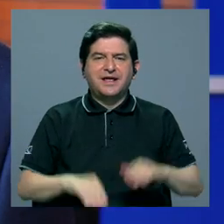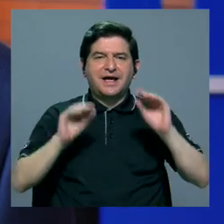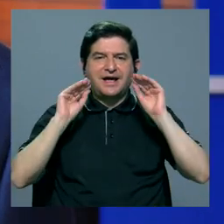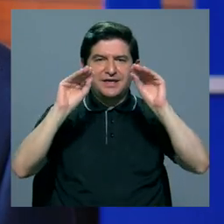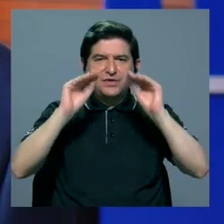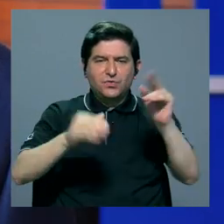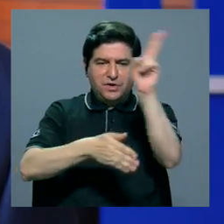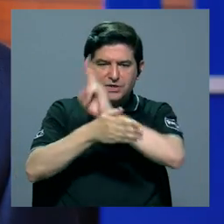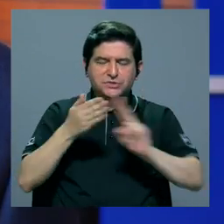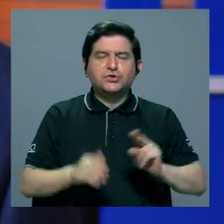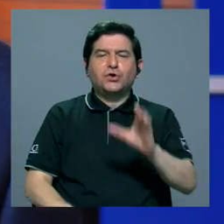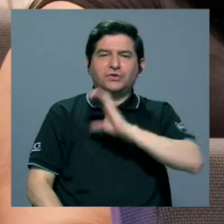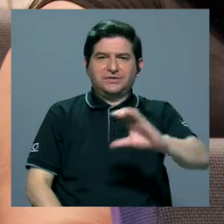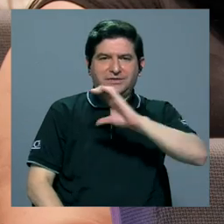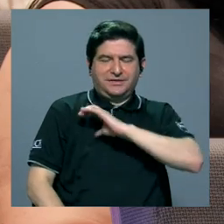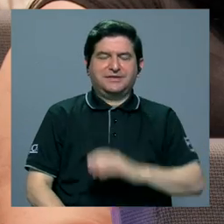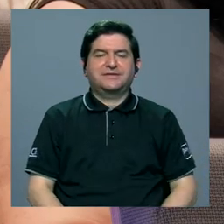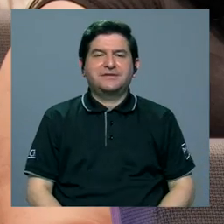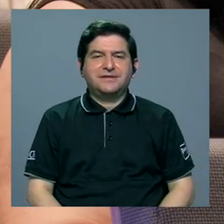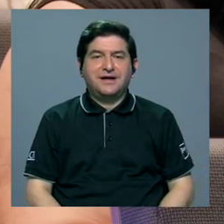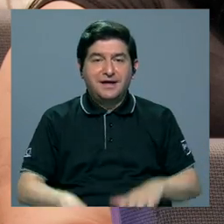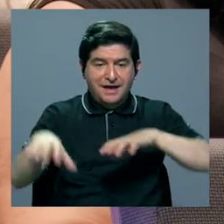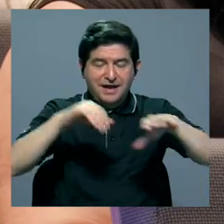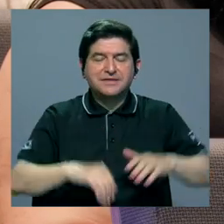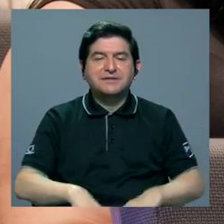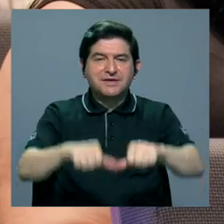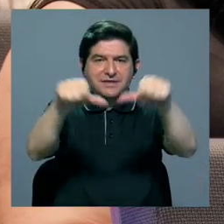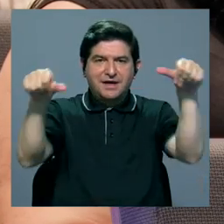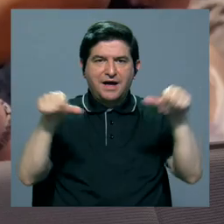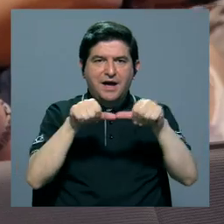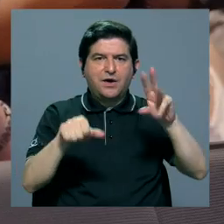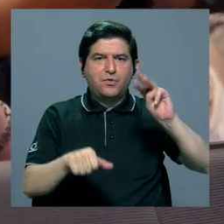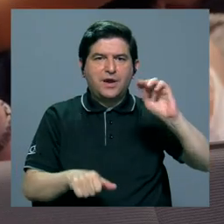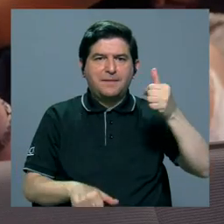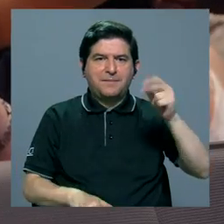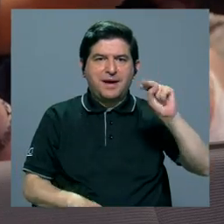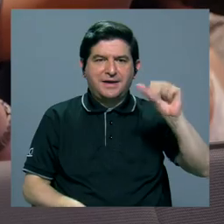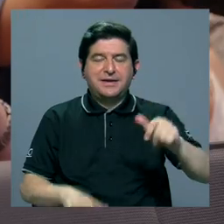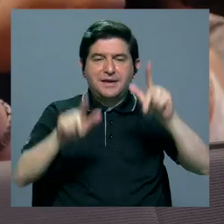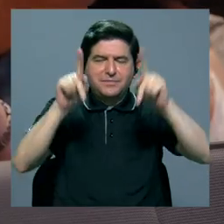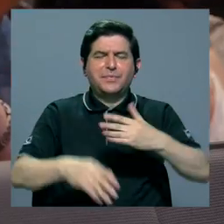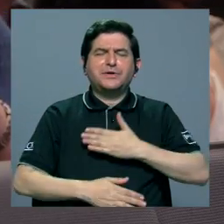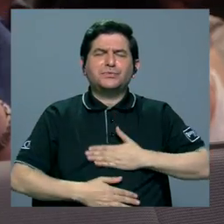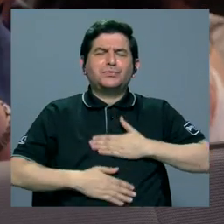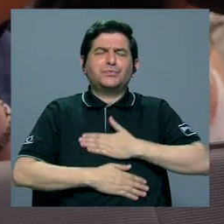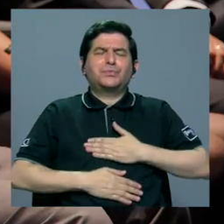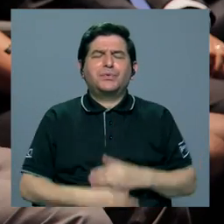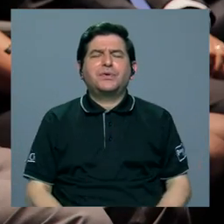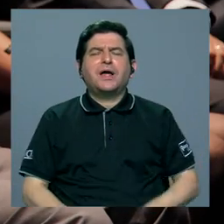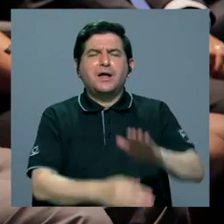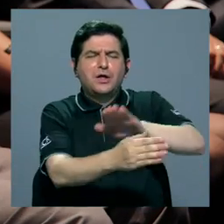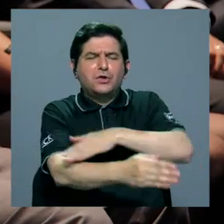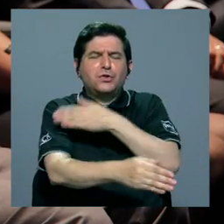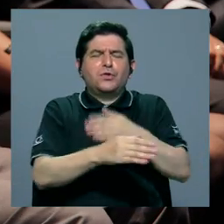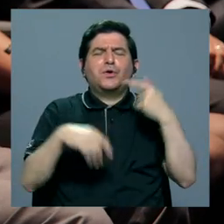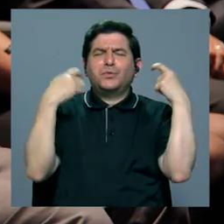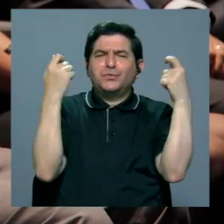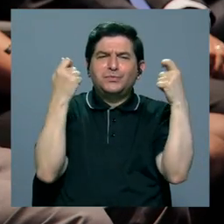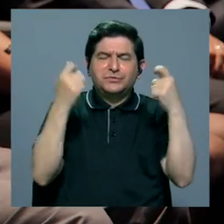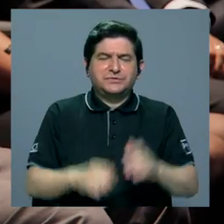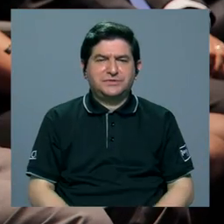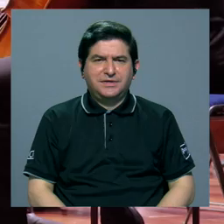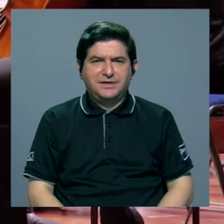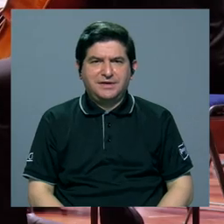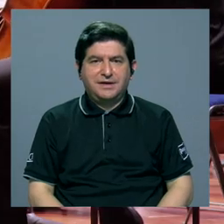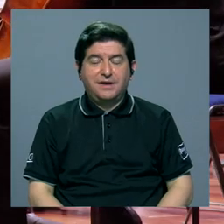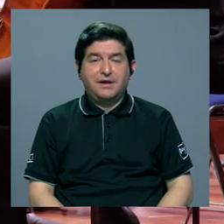acceder a la educación superior de calidad. La actividad se realizó en el Aula Magna, donde el público general disfrutó de un repertorio